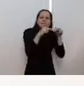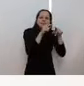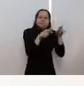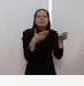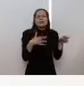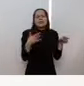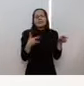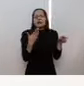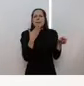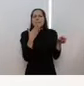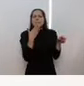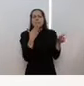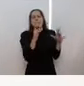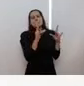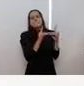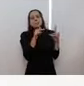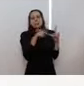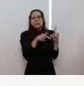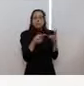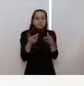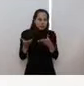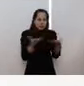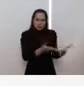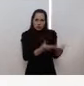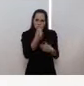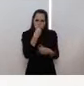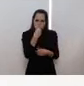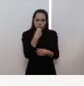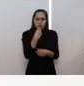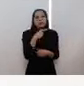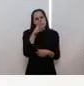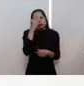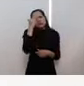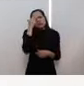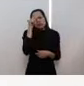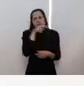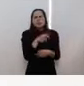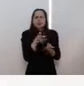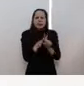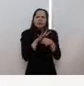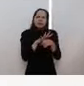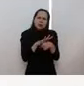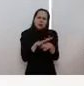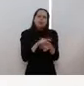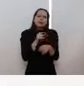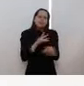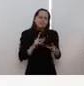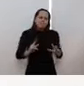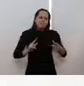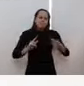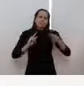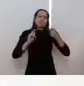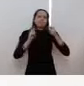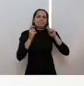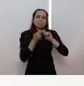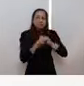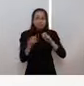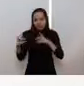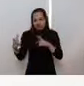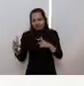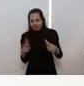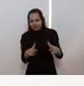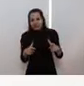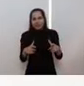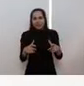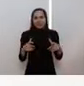sientan cómodos en la atención la alimentación que ustedes saben que durante la pandemia tuvimos que cambiar nuestras vajillas por